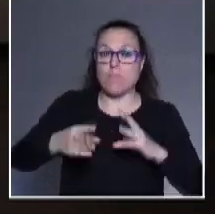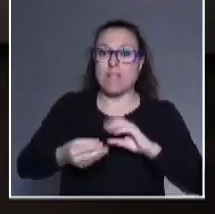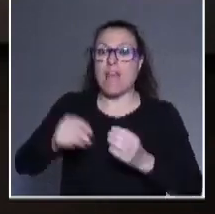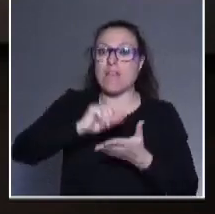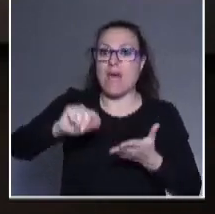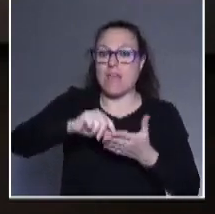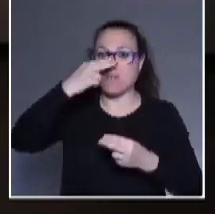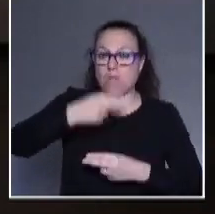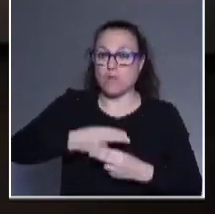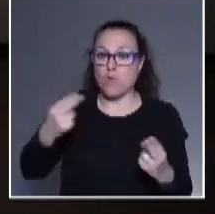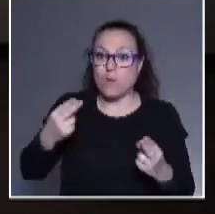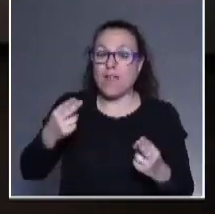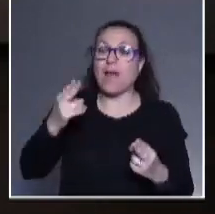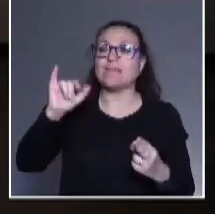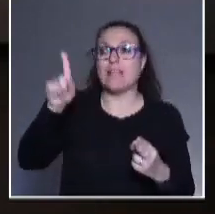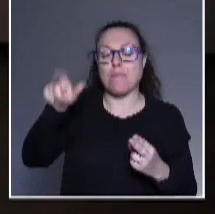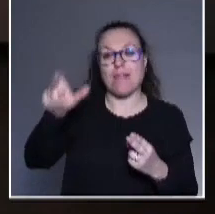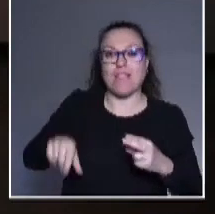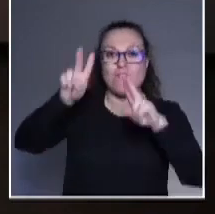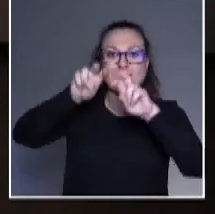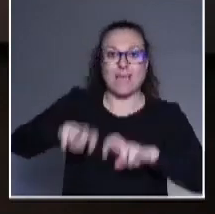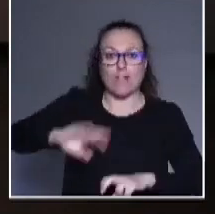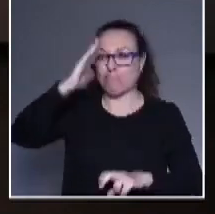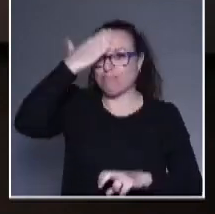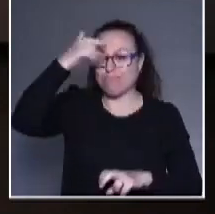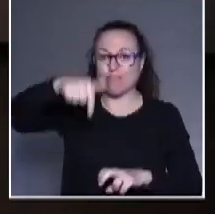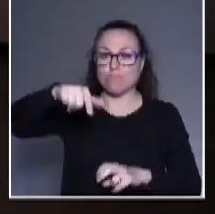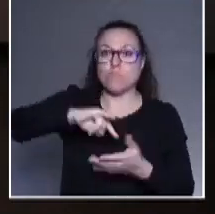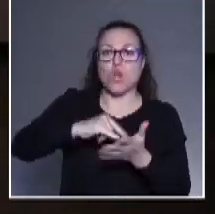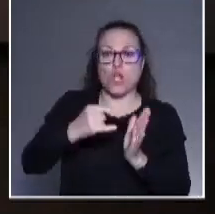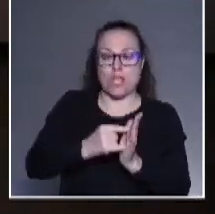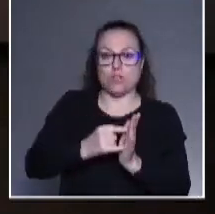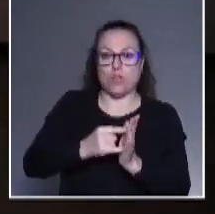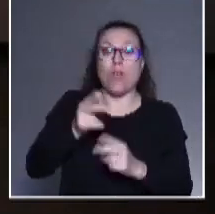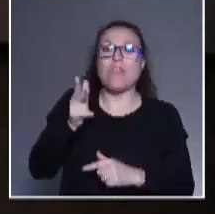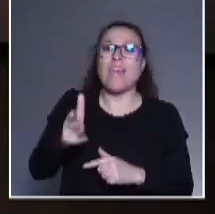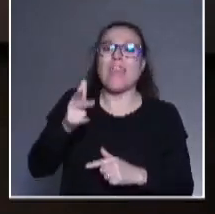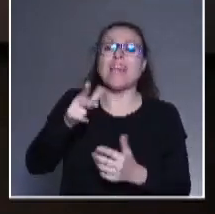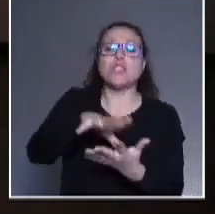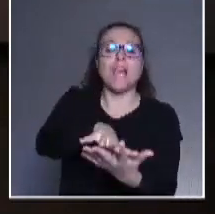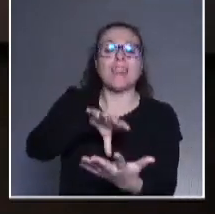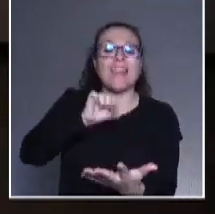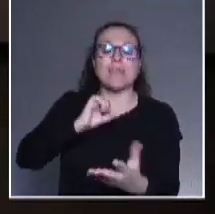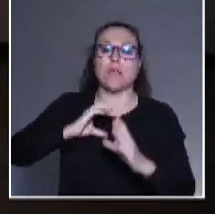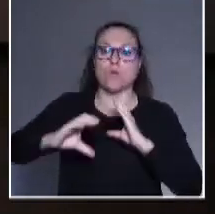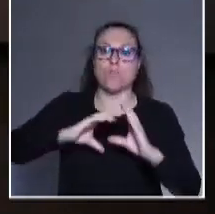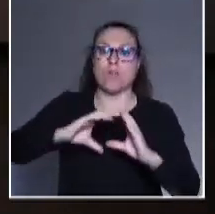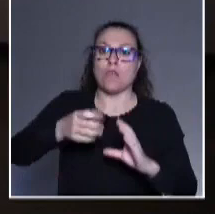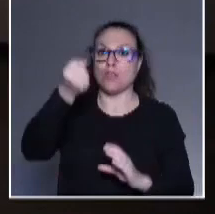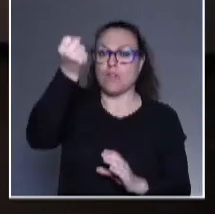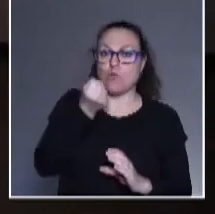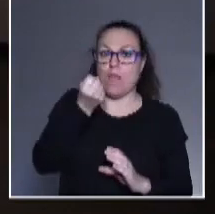administraciones públicas y también es la investigadora principal de este proyecto, el derecho a entender la comunicación